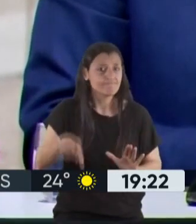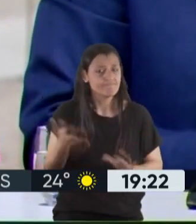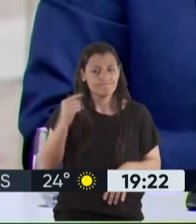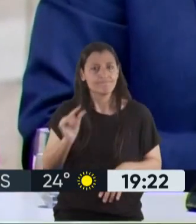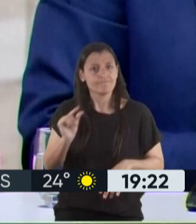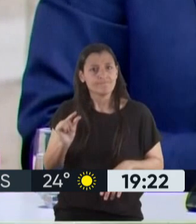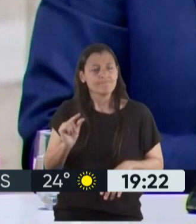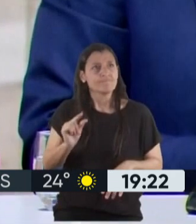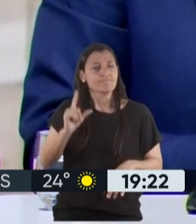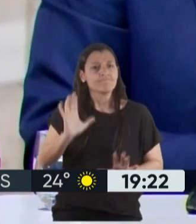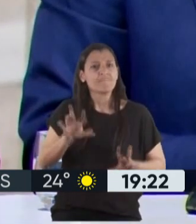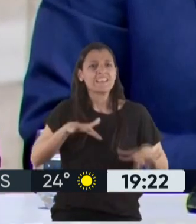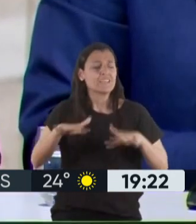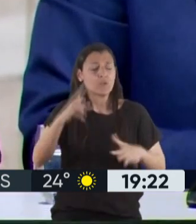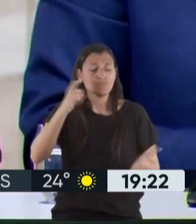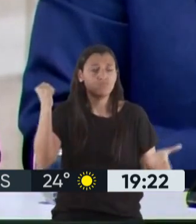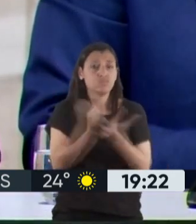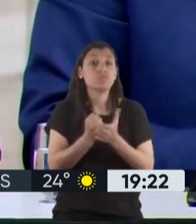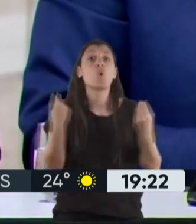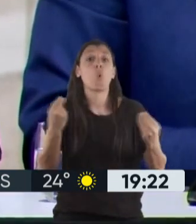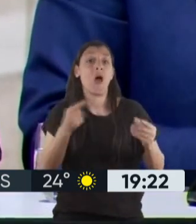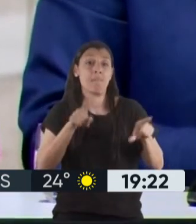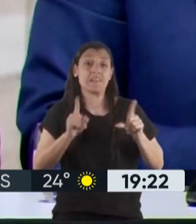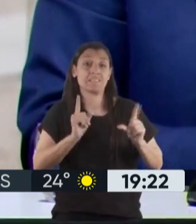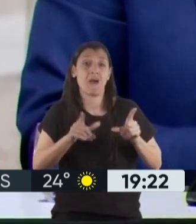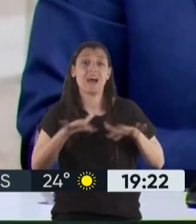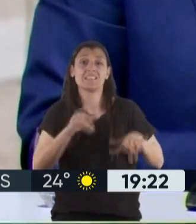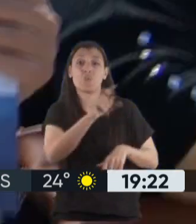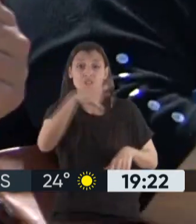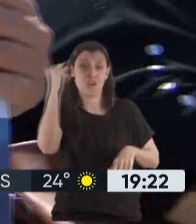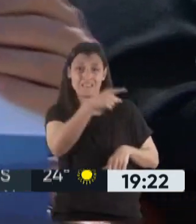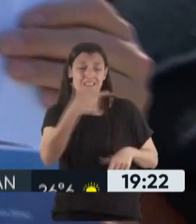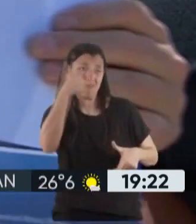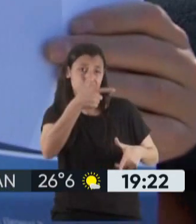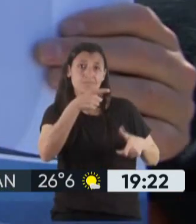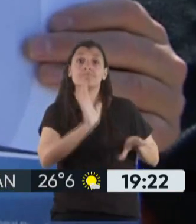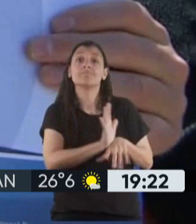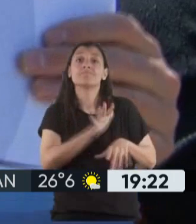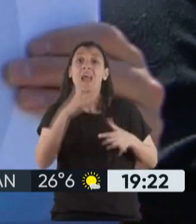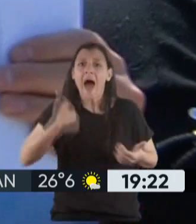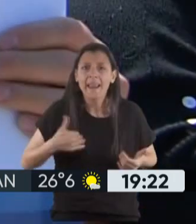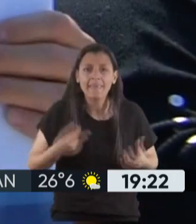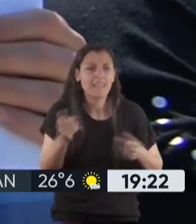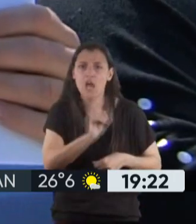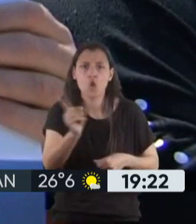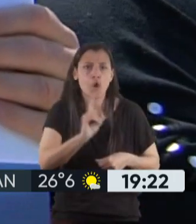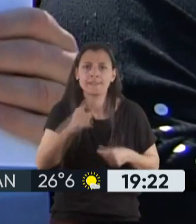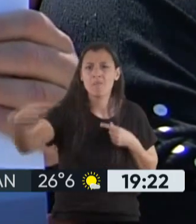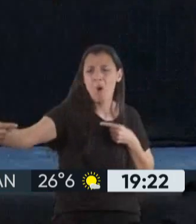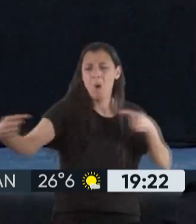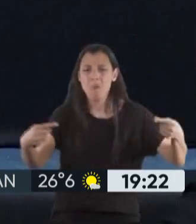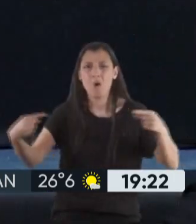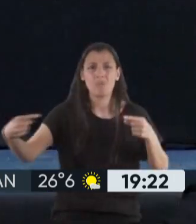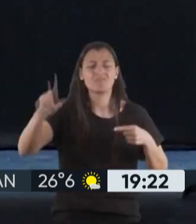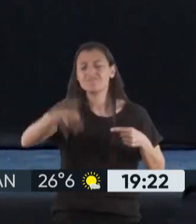tan traumático como el que se vivió con Cristina. La verdad, la Argentina lo que menos necesita es que nos silbemos, nos